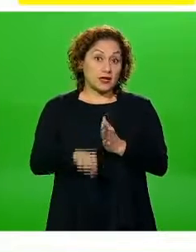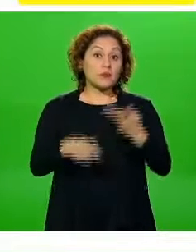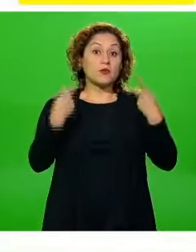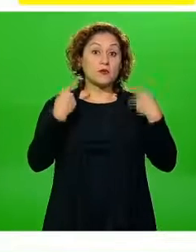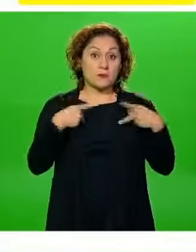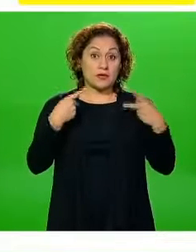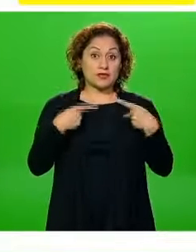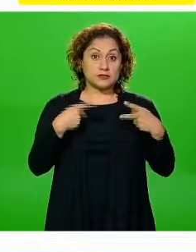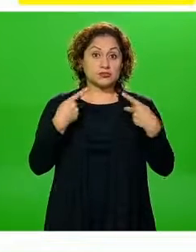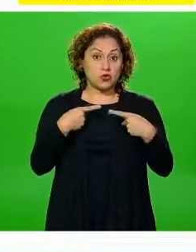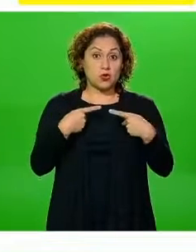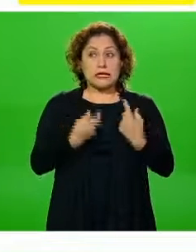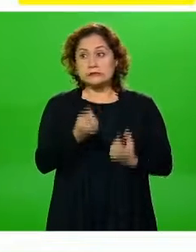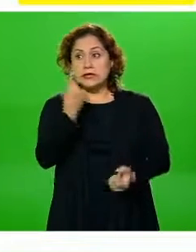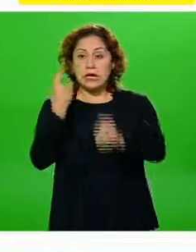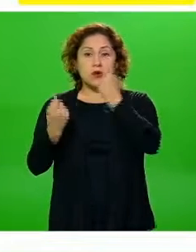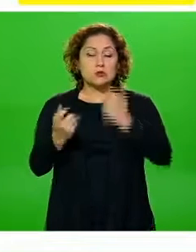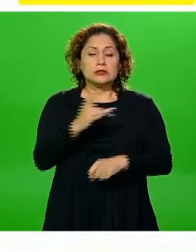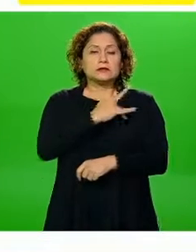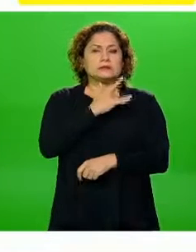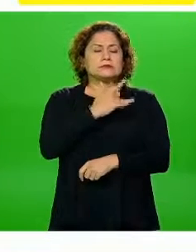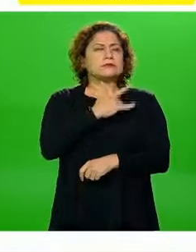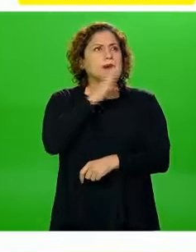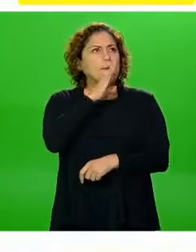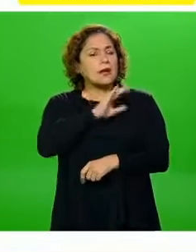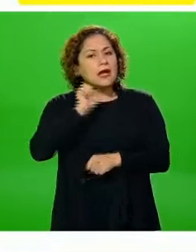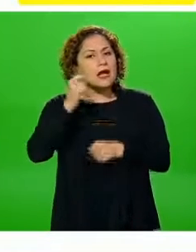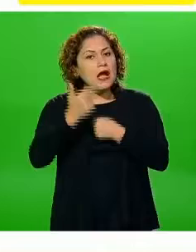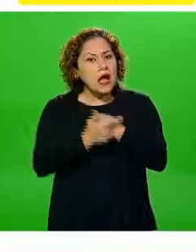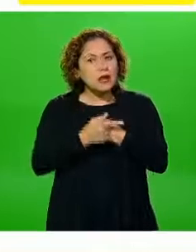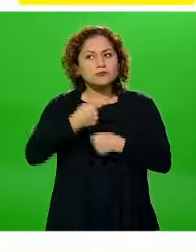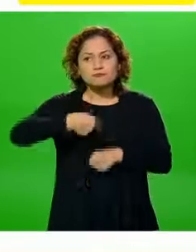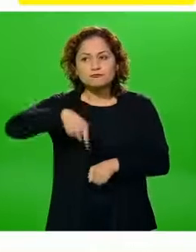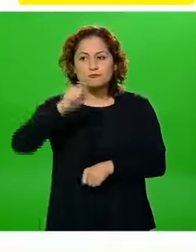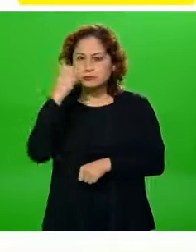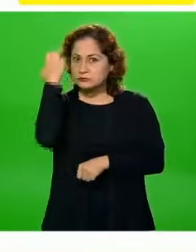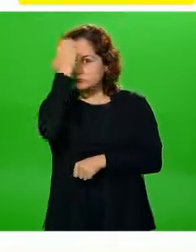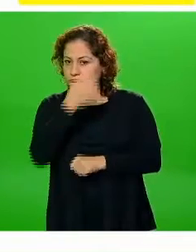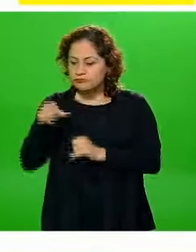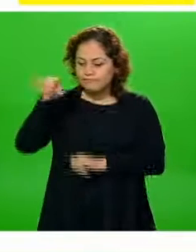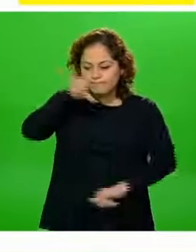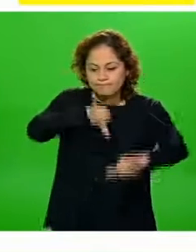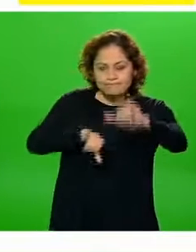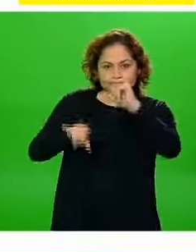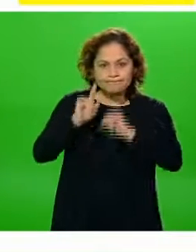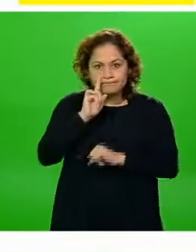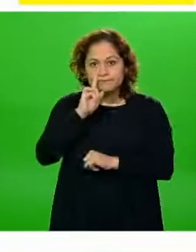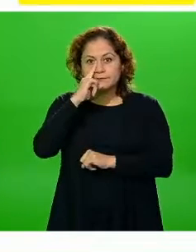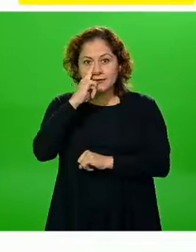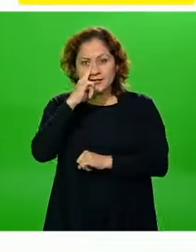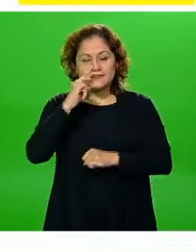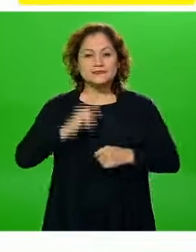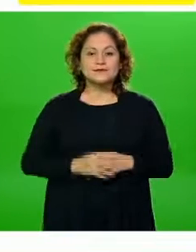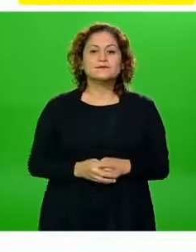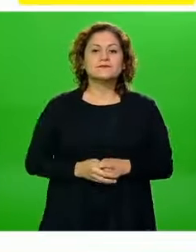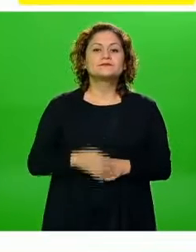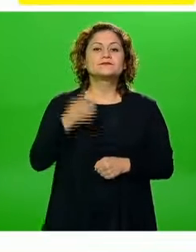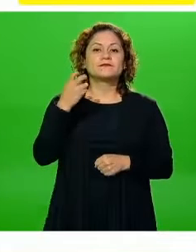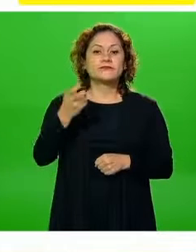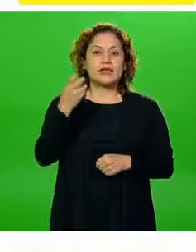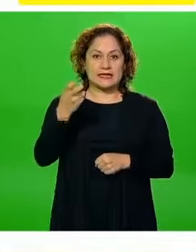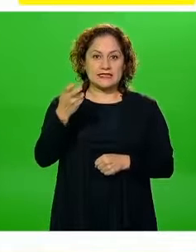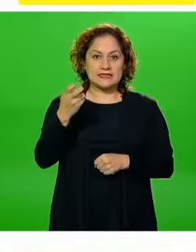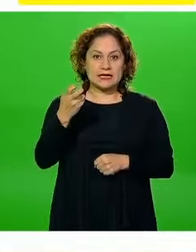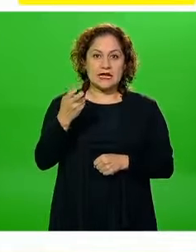iniciaron con algún tipo de tal vez signo o síntoma, se realizaron una prueba y pues esta dio negativa. Resultados